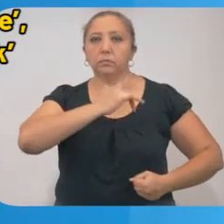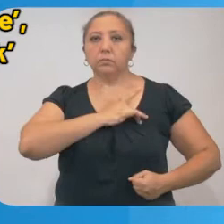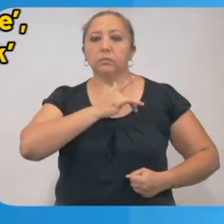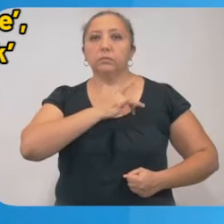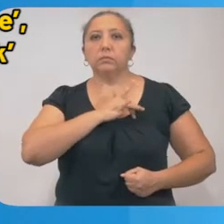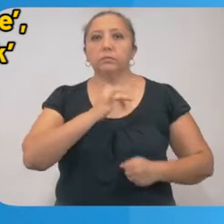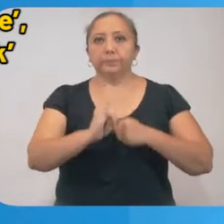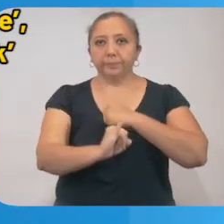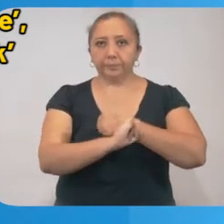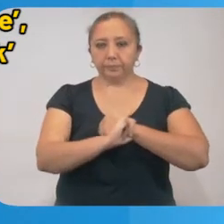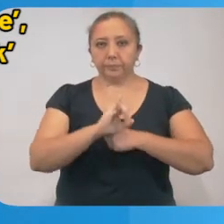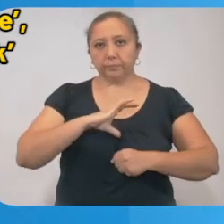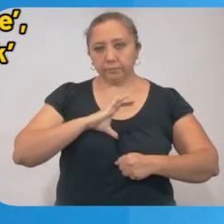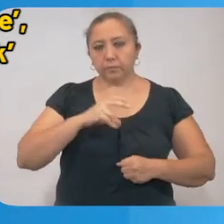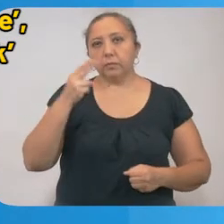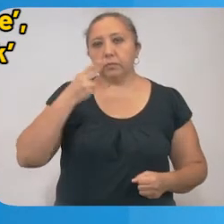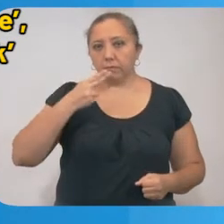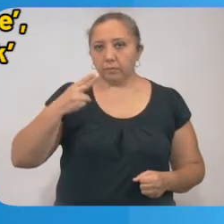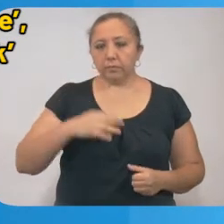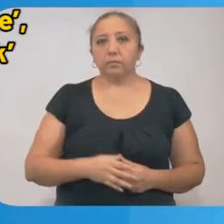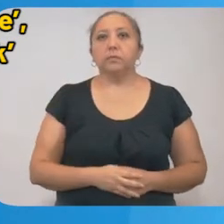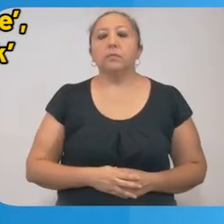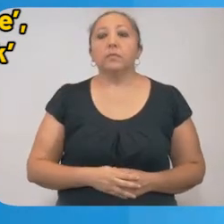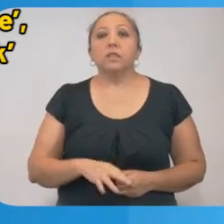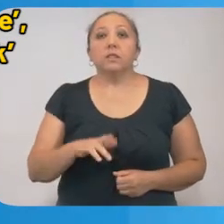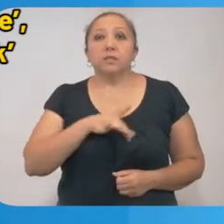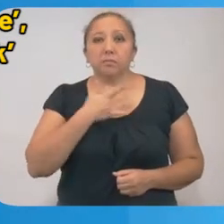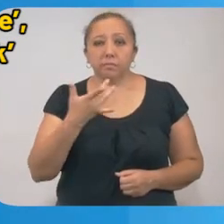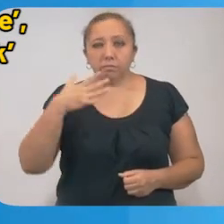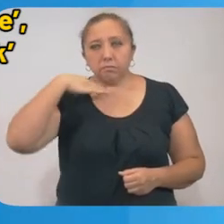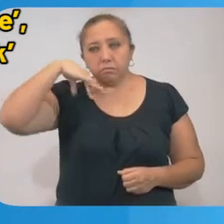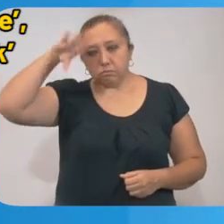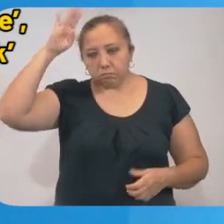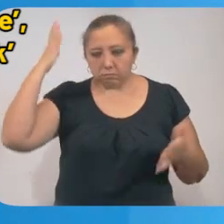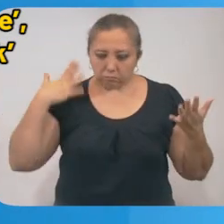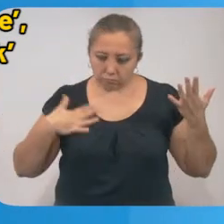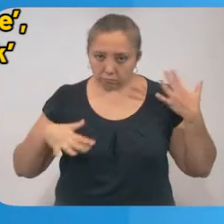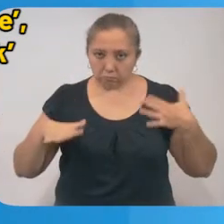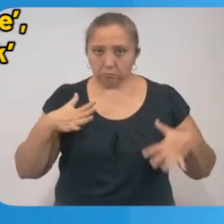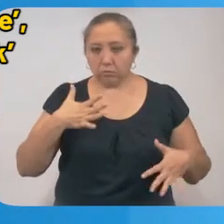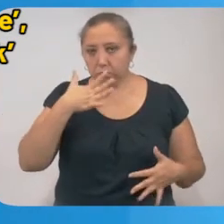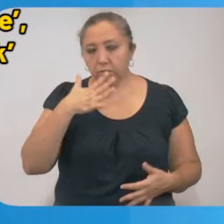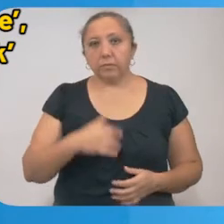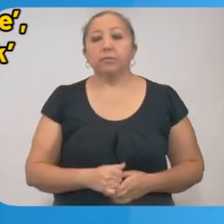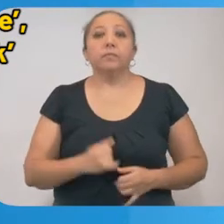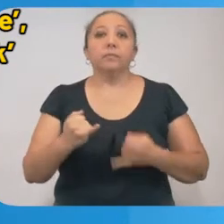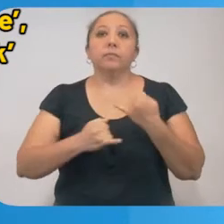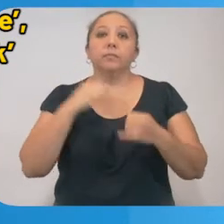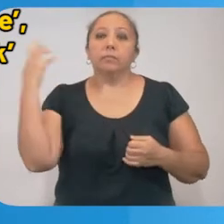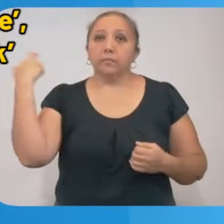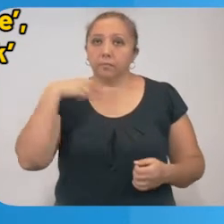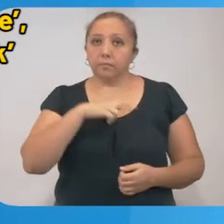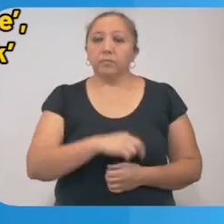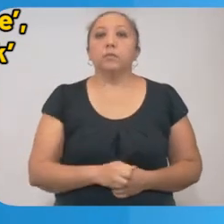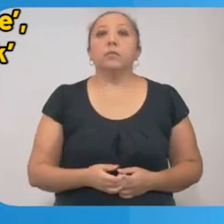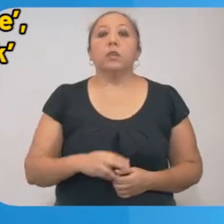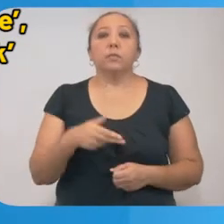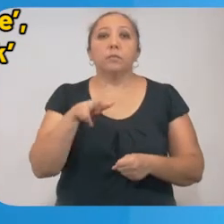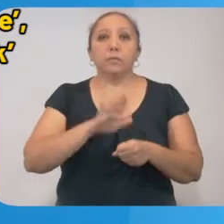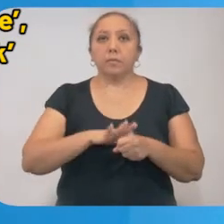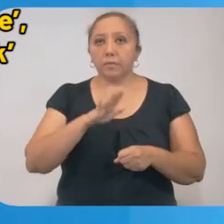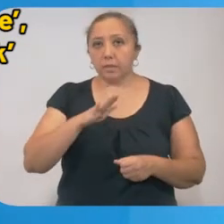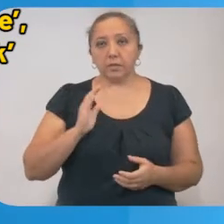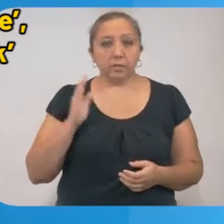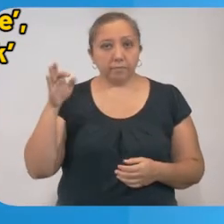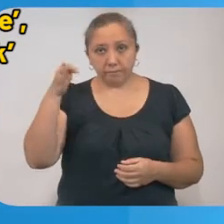cardíacos, VIH, cáncer o tabaquismo, si presentan fiebre, cansancio o tos seca, acudir de inmediato al centro de salud